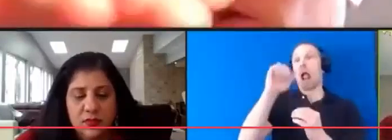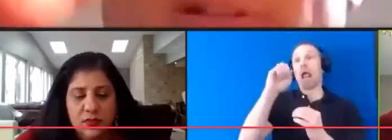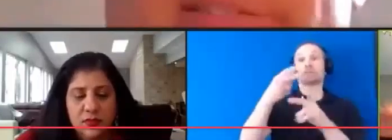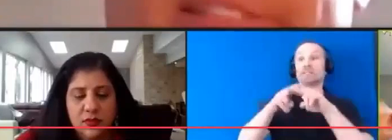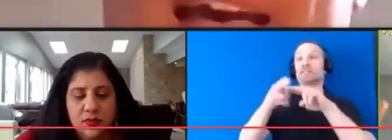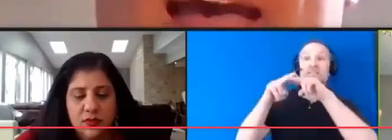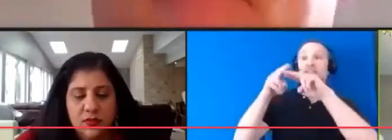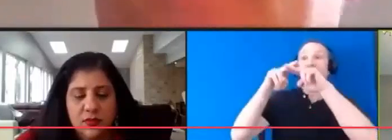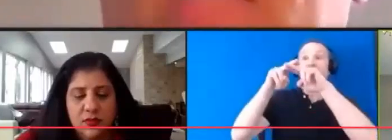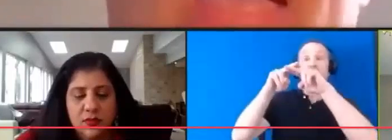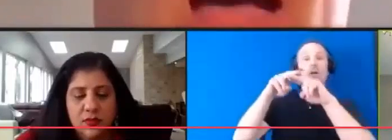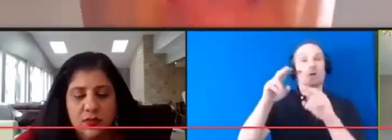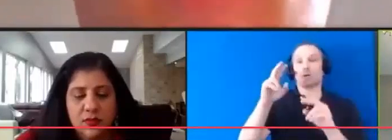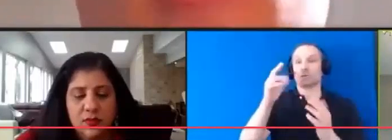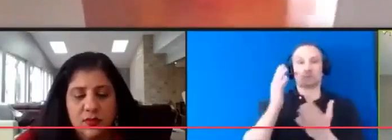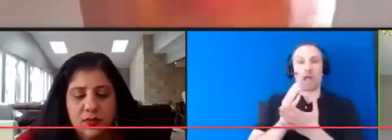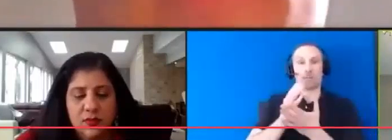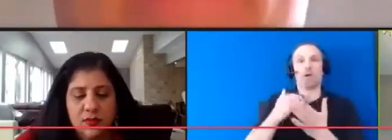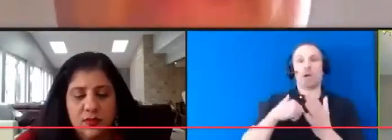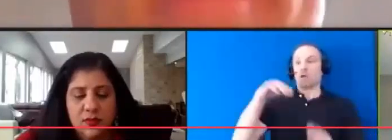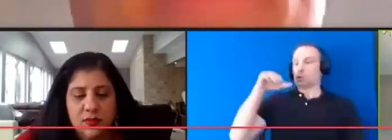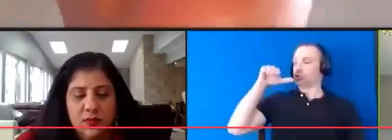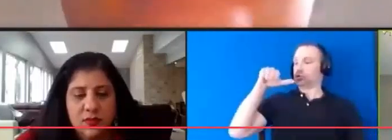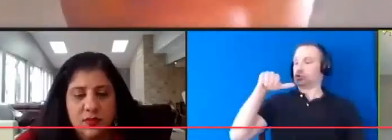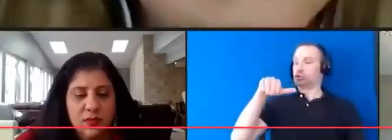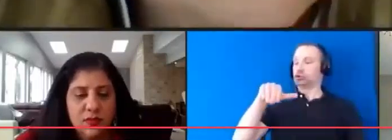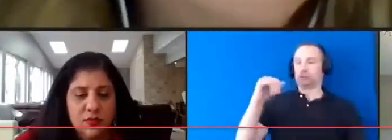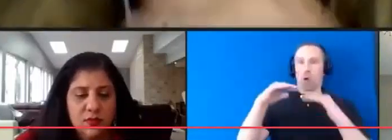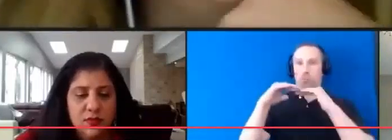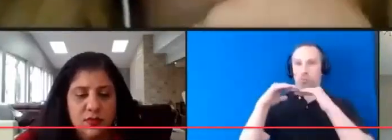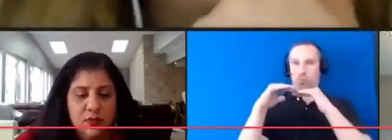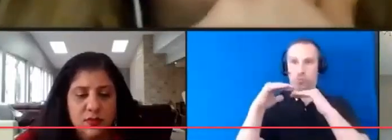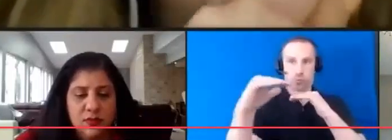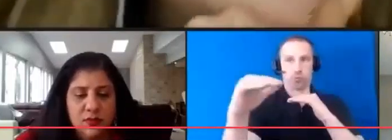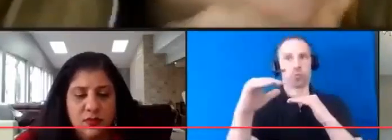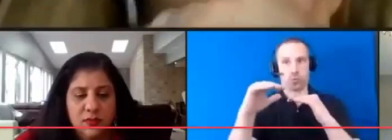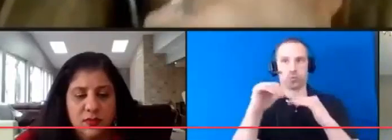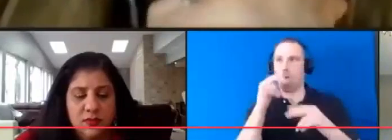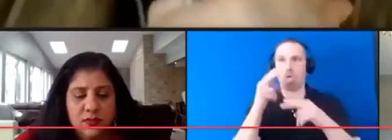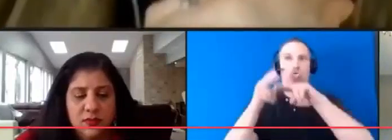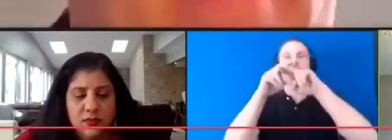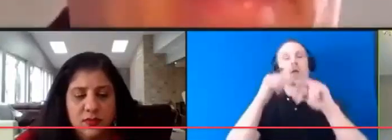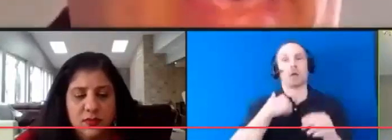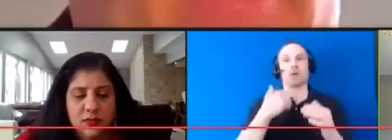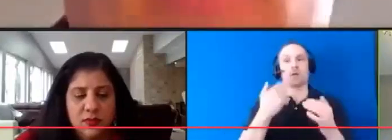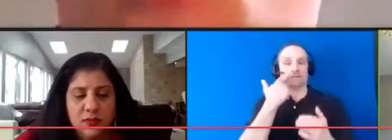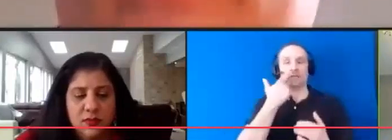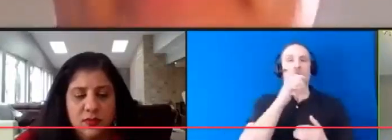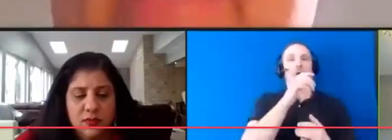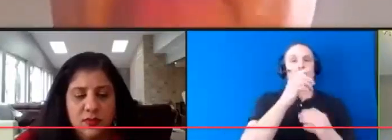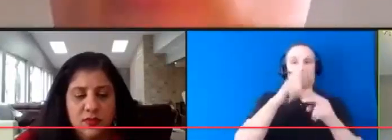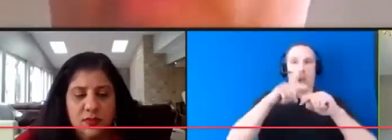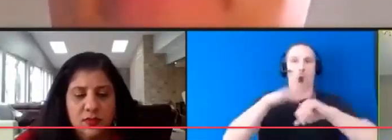suceder si se quitan esas mascarillas no se si viste es en marzo primero el director del centro de enfermedades dijo no